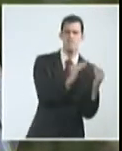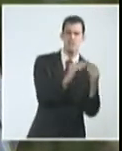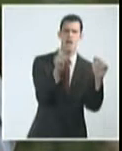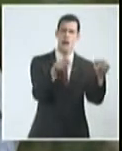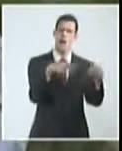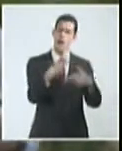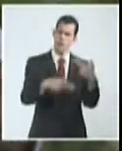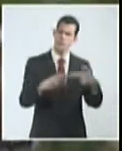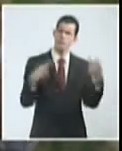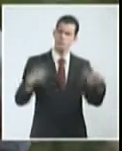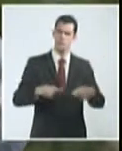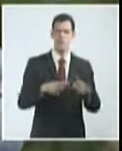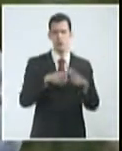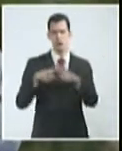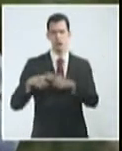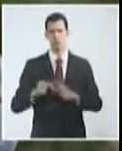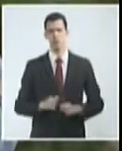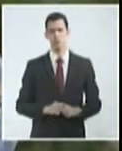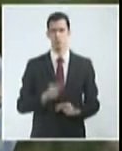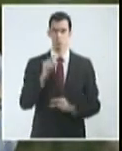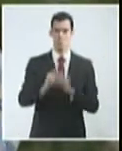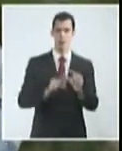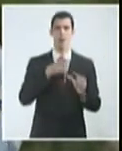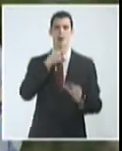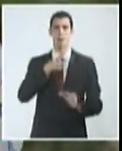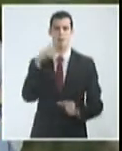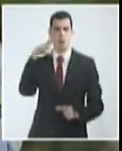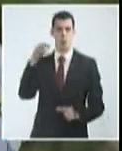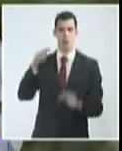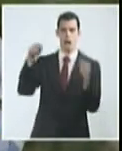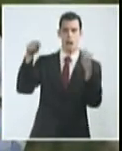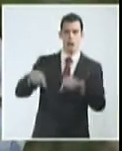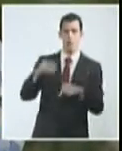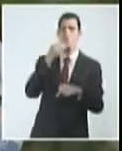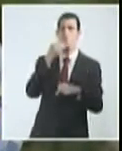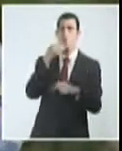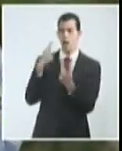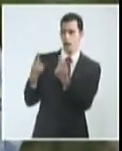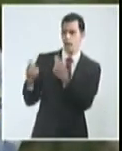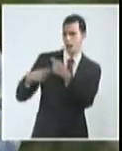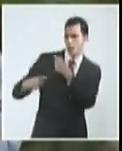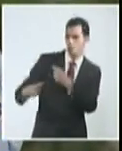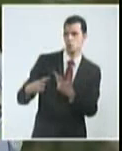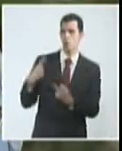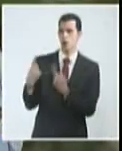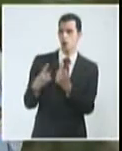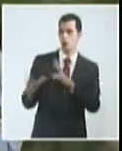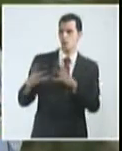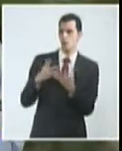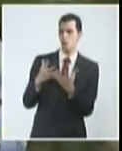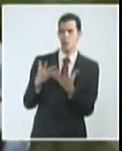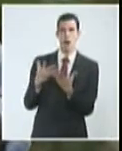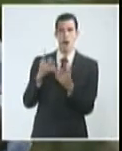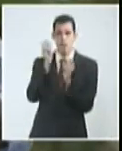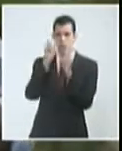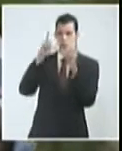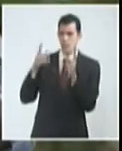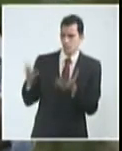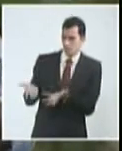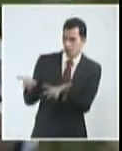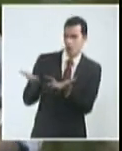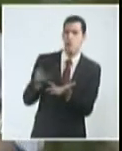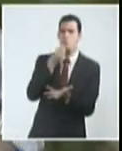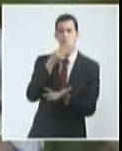desarrollo local y con el fortalecimiento de los sistemas productivos locales. Y ahí estamos también planteando un redimensionamiento empresarial que